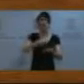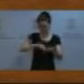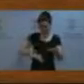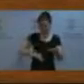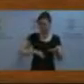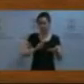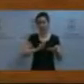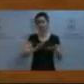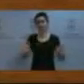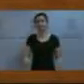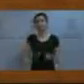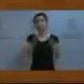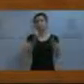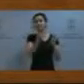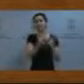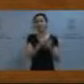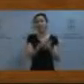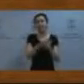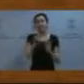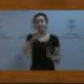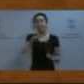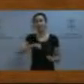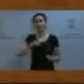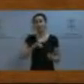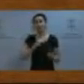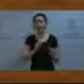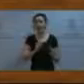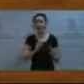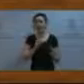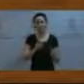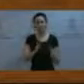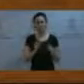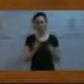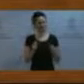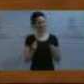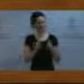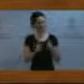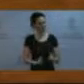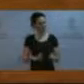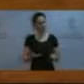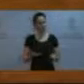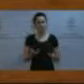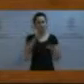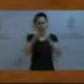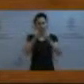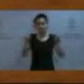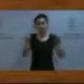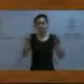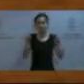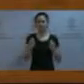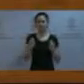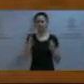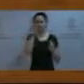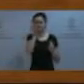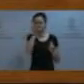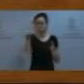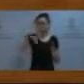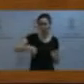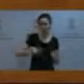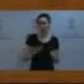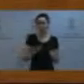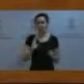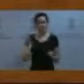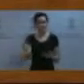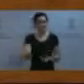con noticias sobre el ERA que levantan sospechas. Titulares que siembran desconfianza, que hacen un